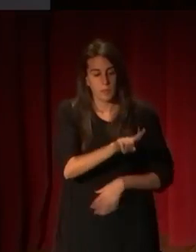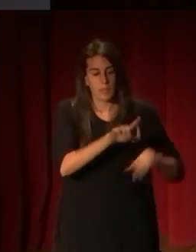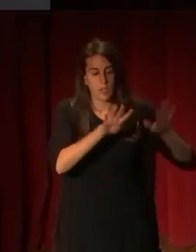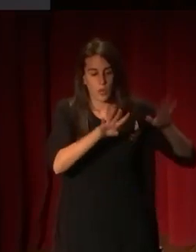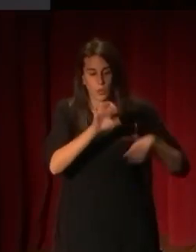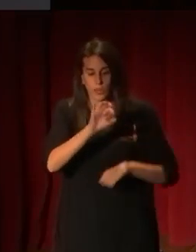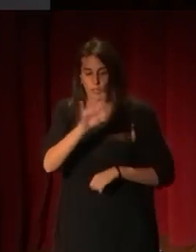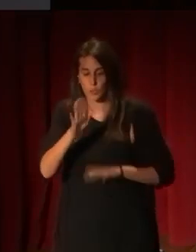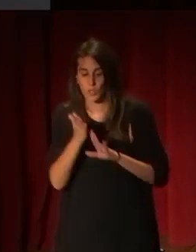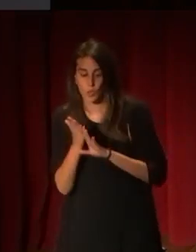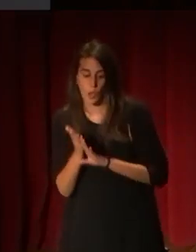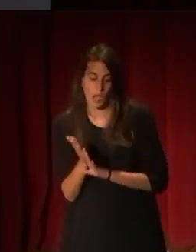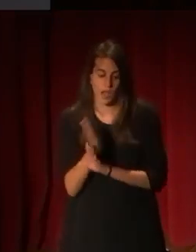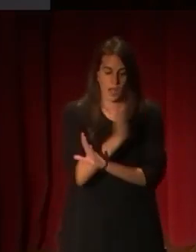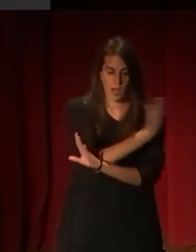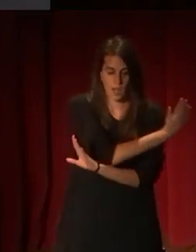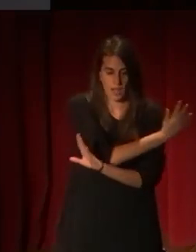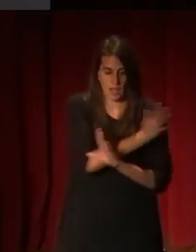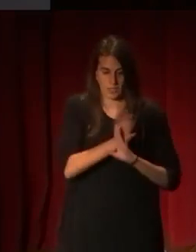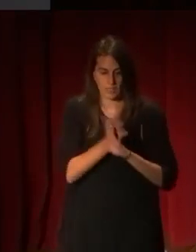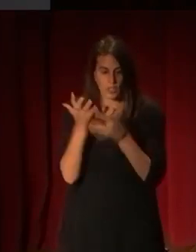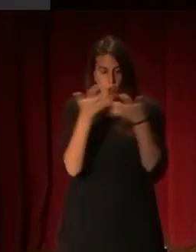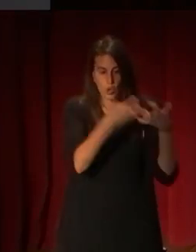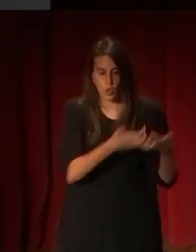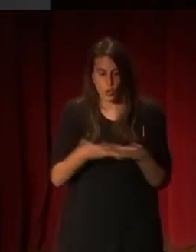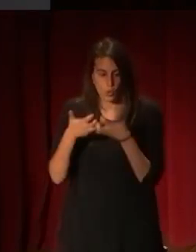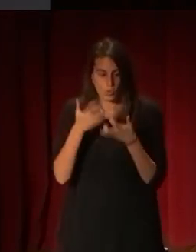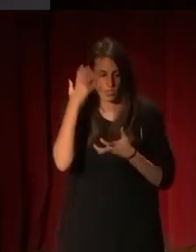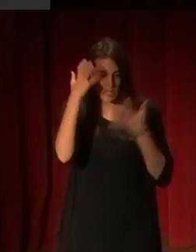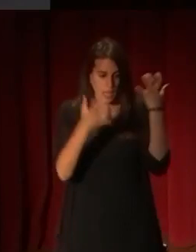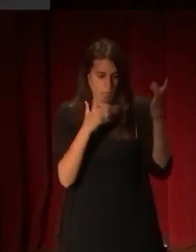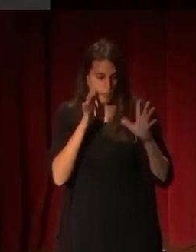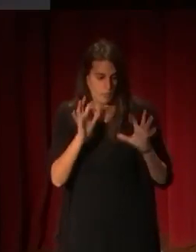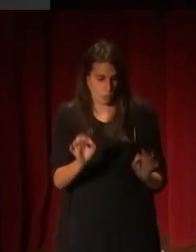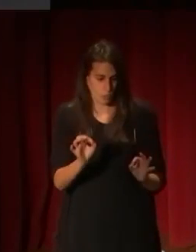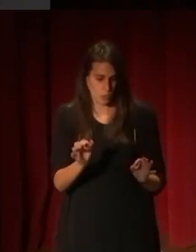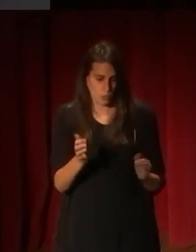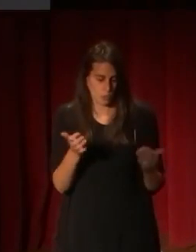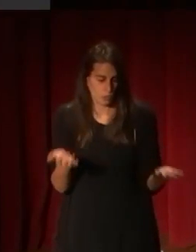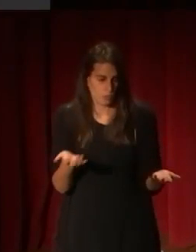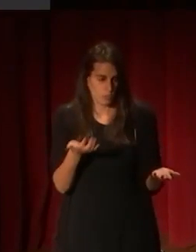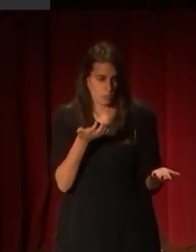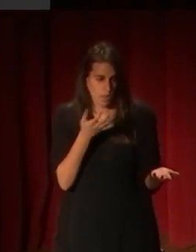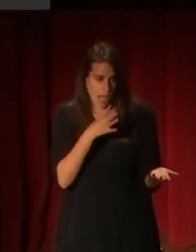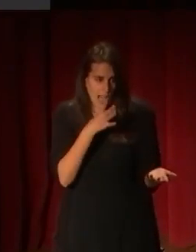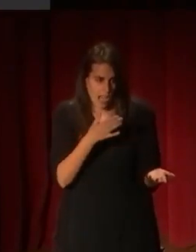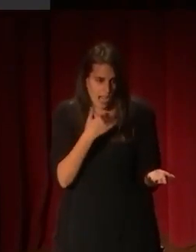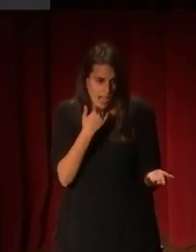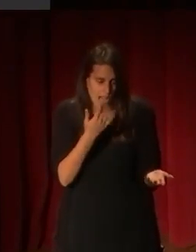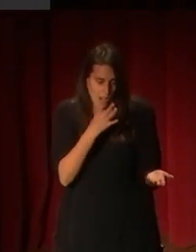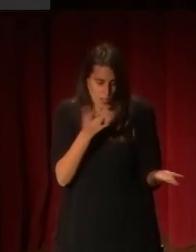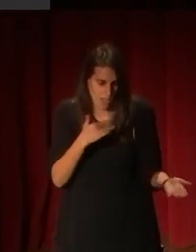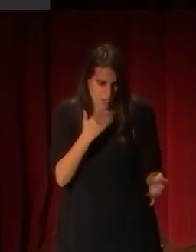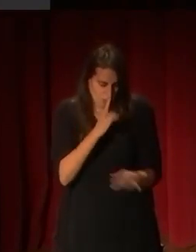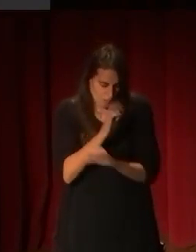toros de madrid ya no la plaza mayor luchas de bestia es decir algo que hoy ni siquiera nos planteamos